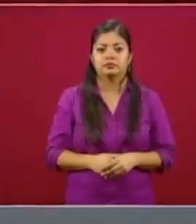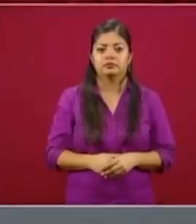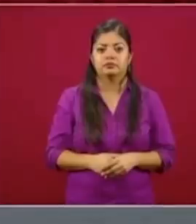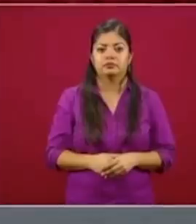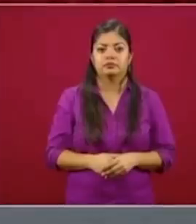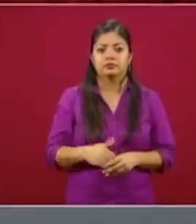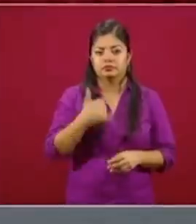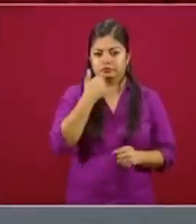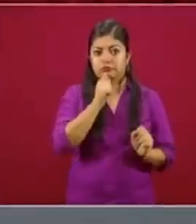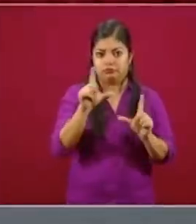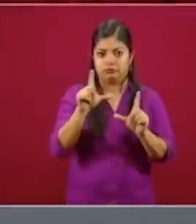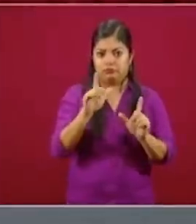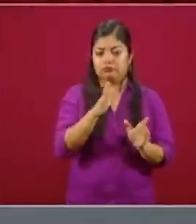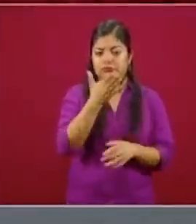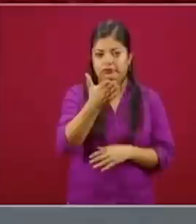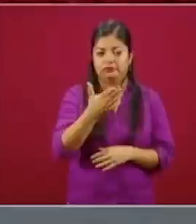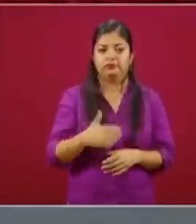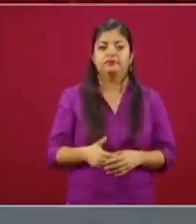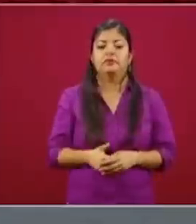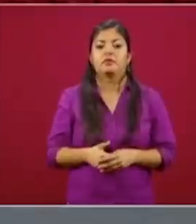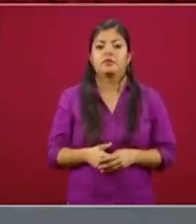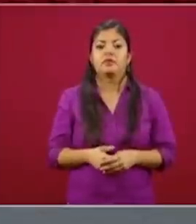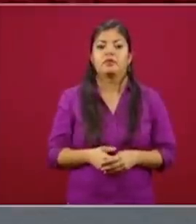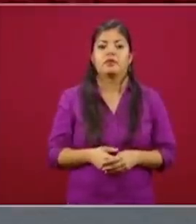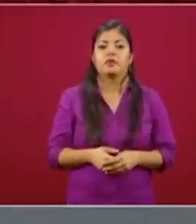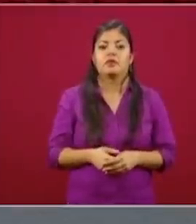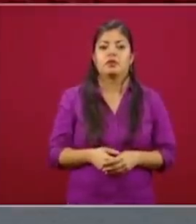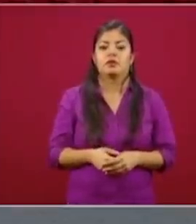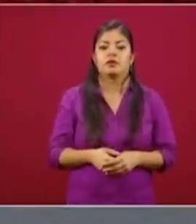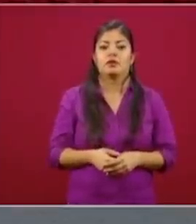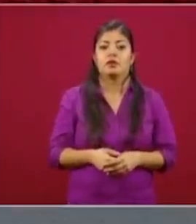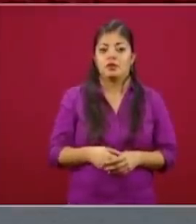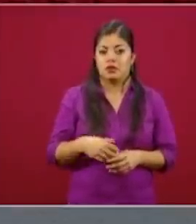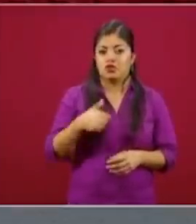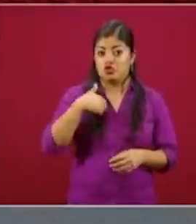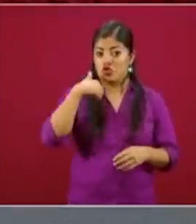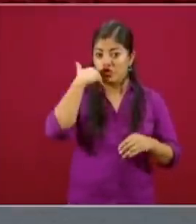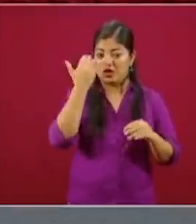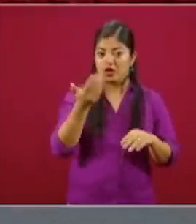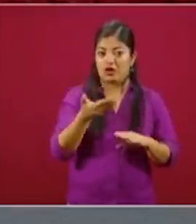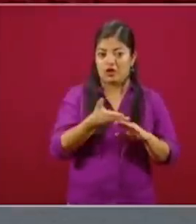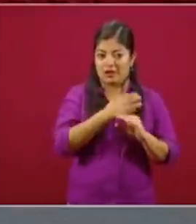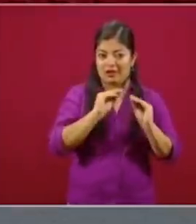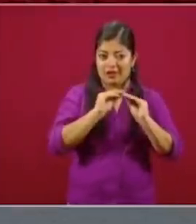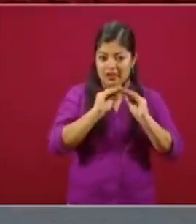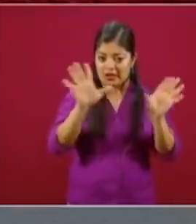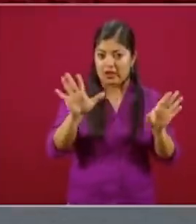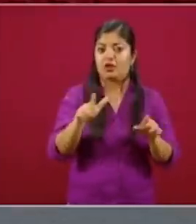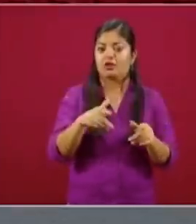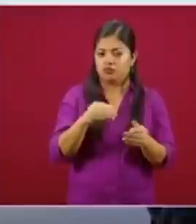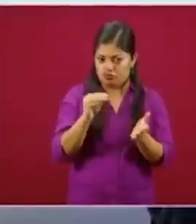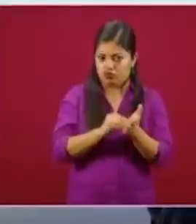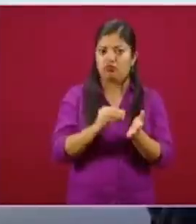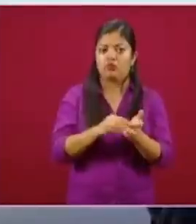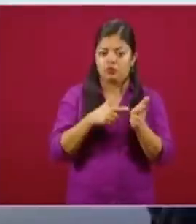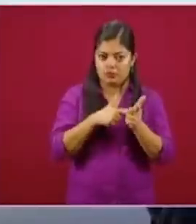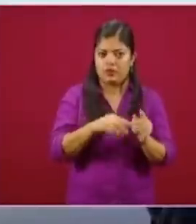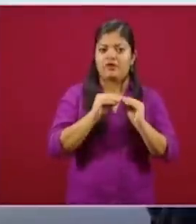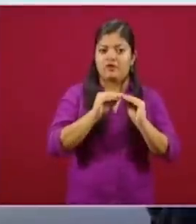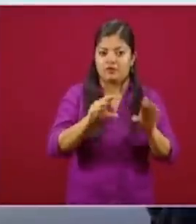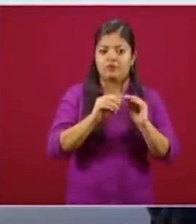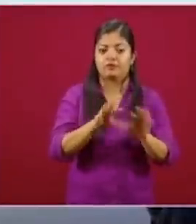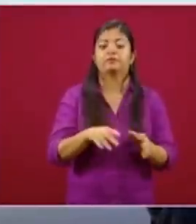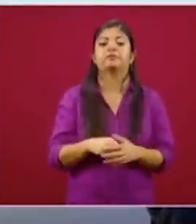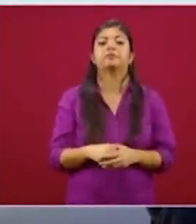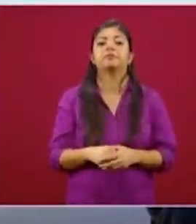la siguiente está entonces algo que queremos aclarar y vamos a seguirlo informando es que en